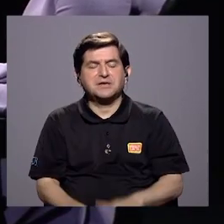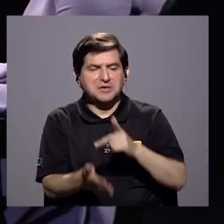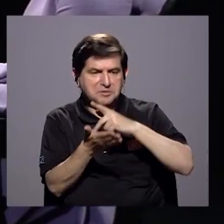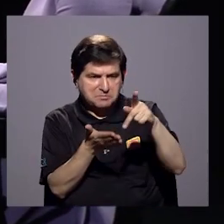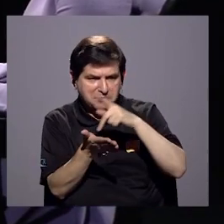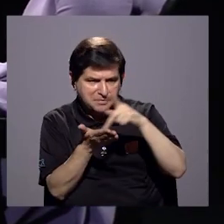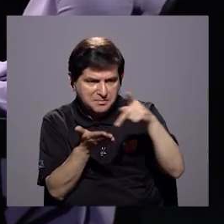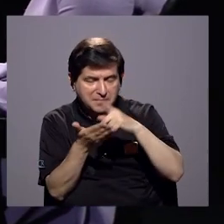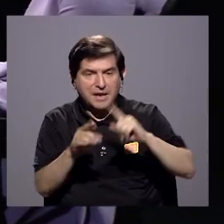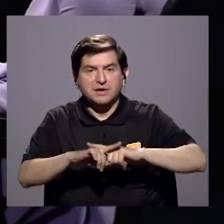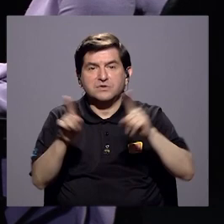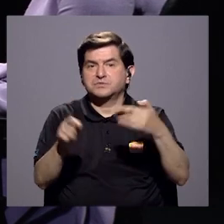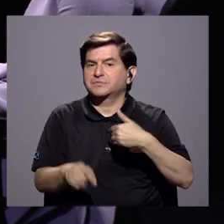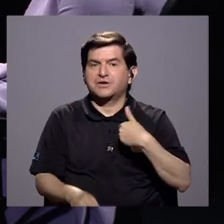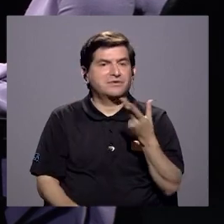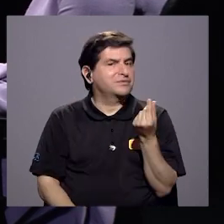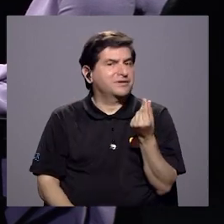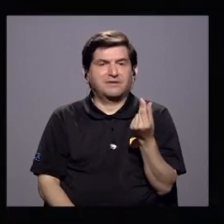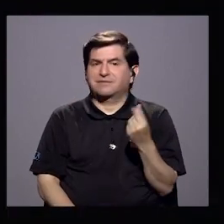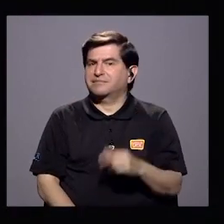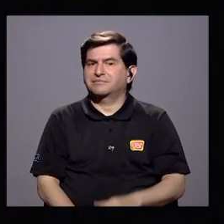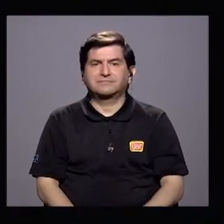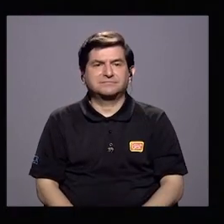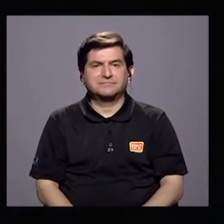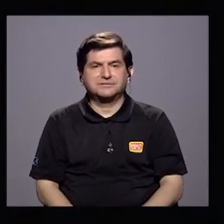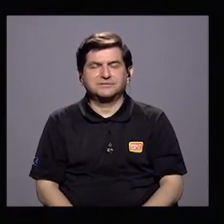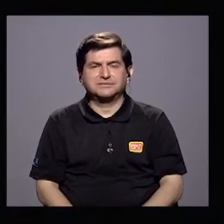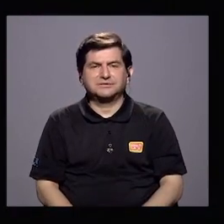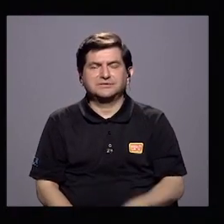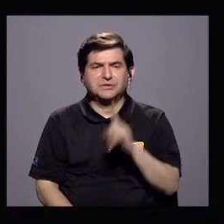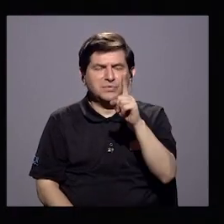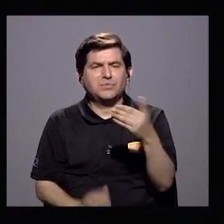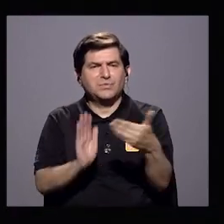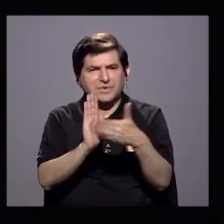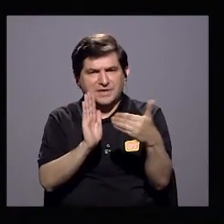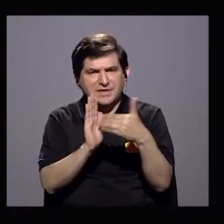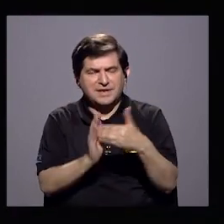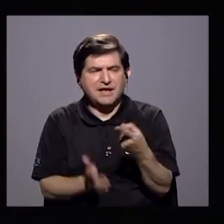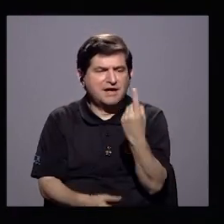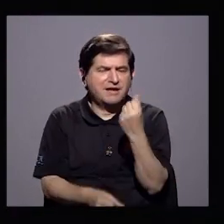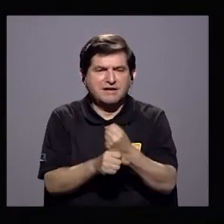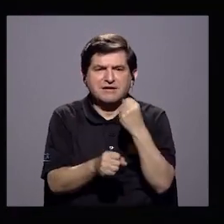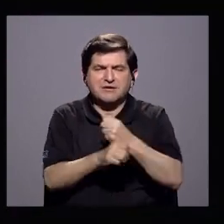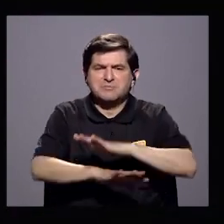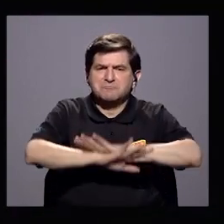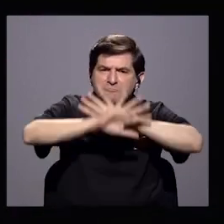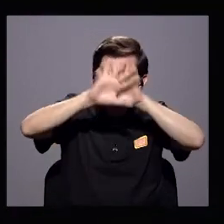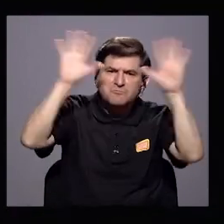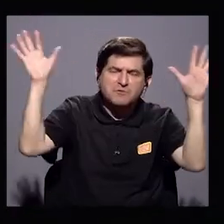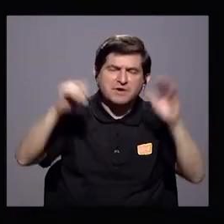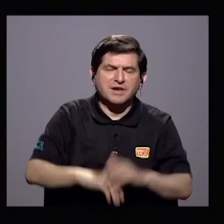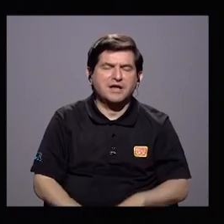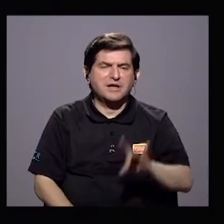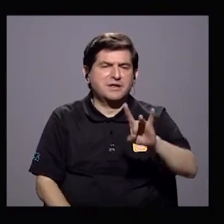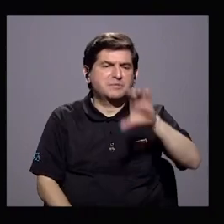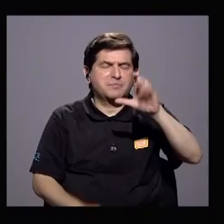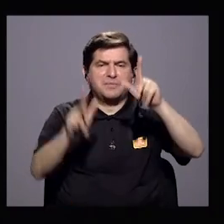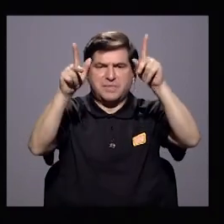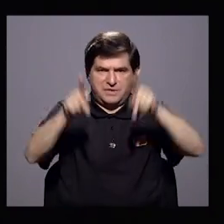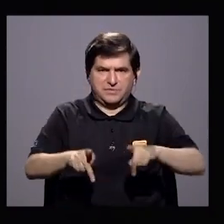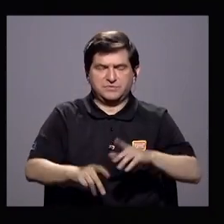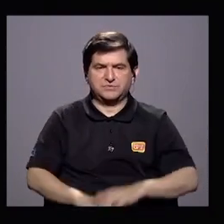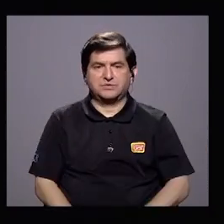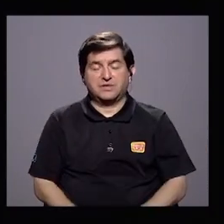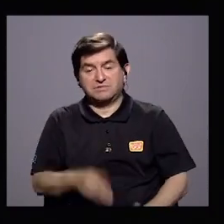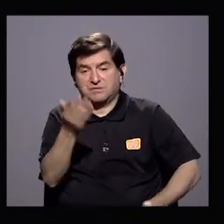los gastos de la casa, pero sin el dinero entrando. Hay una repercusión, obviamente, en temas de desempleo clarísimas para esas más de 800 personas,